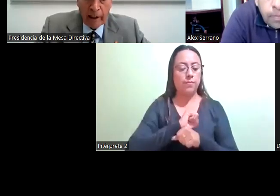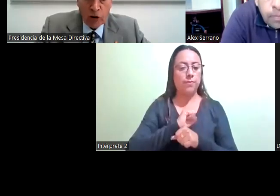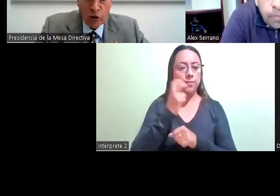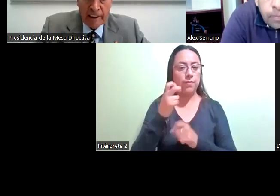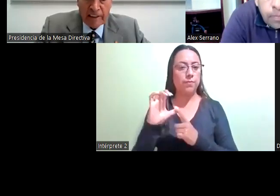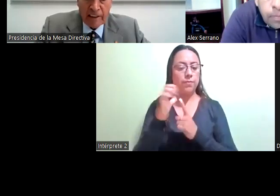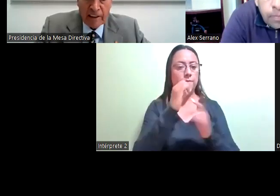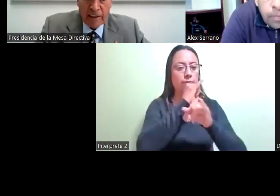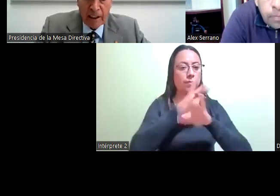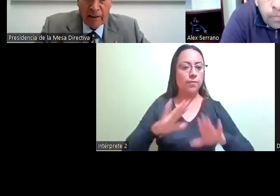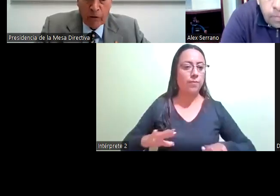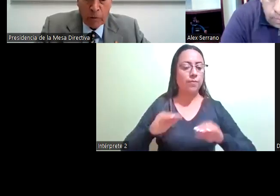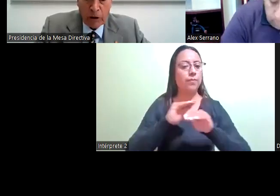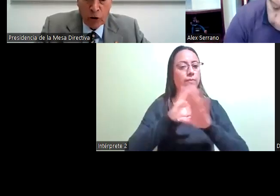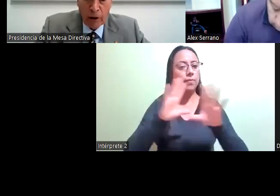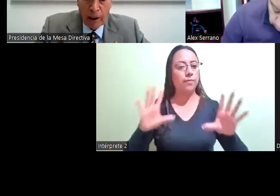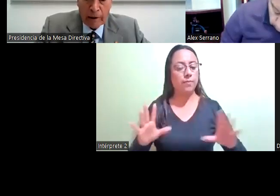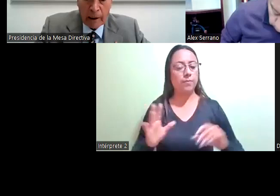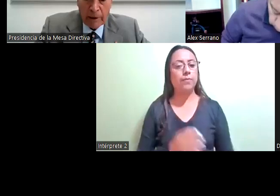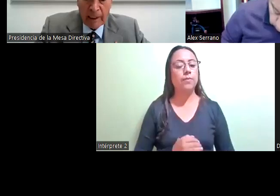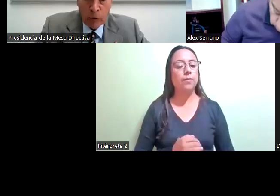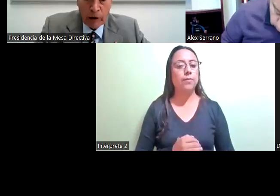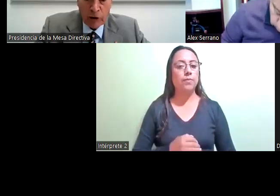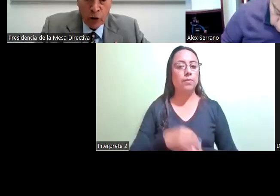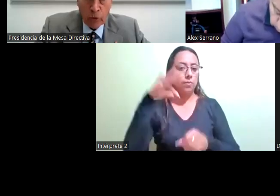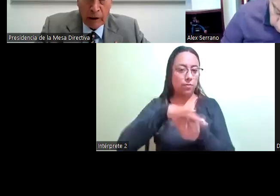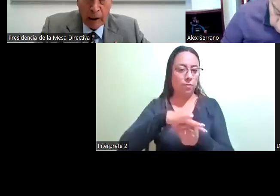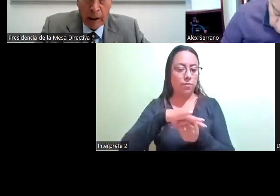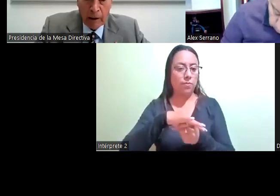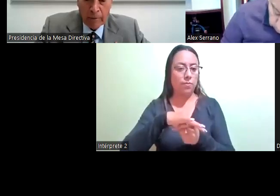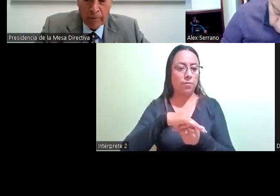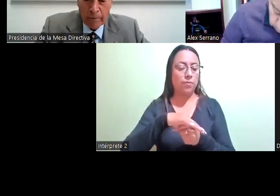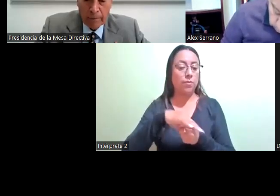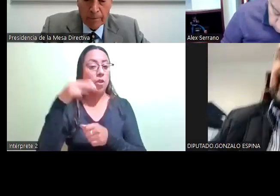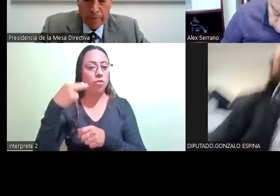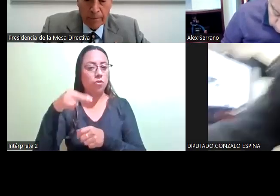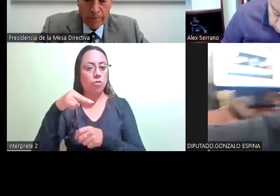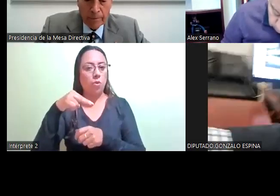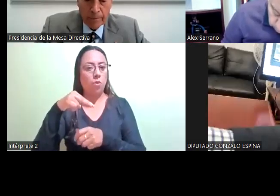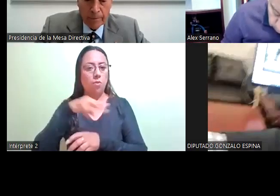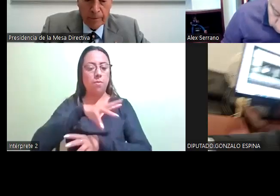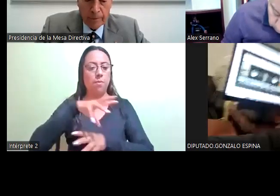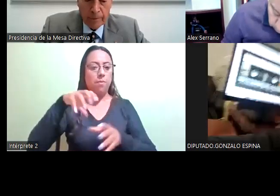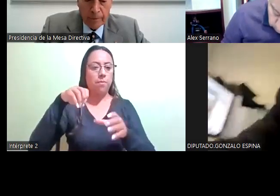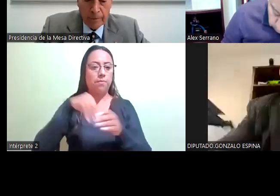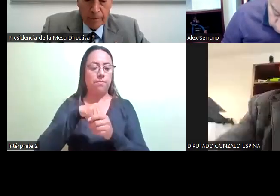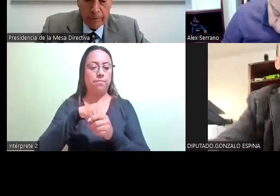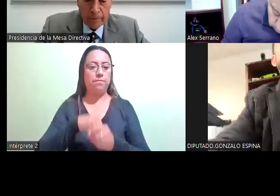de declaración de inexistencia de información a través de la votación nominal.